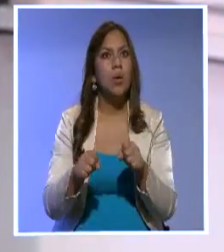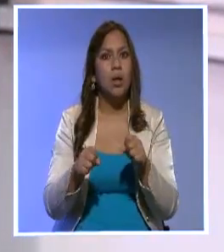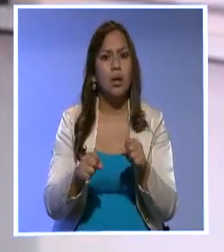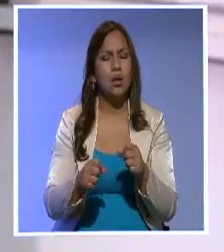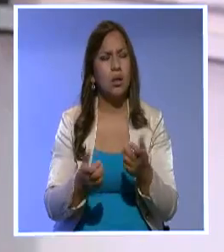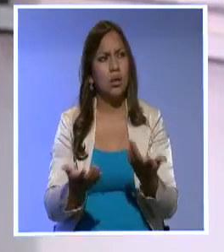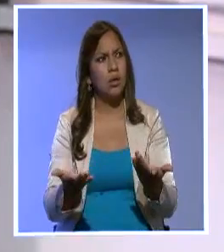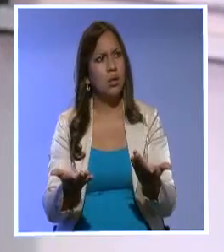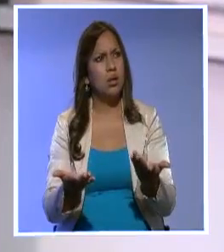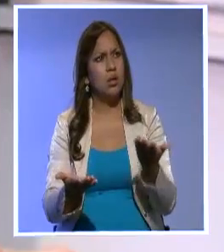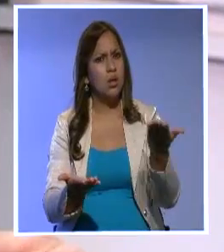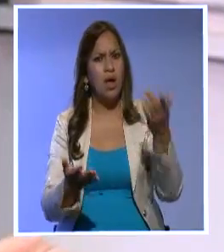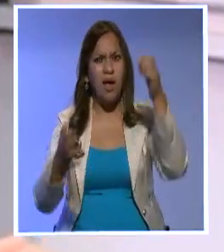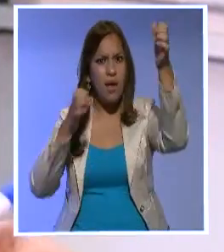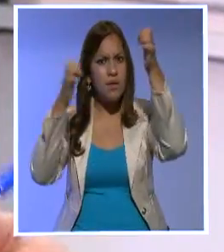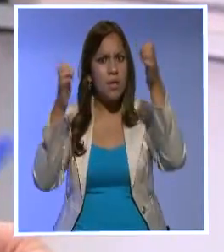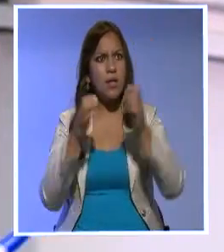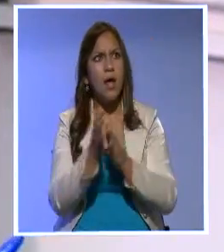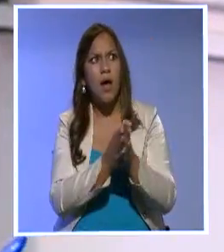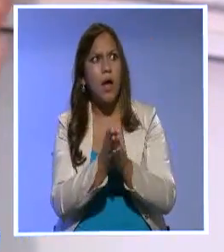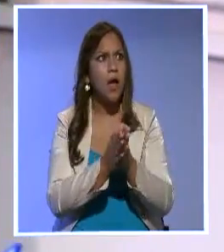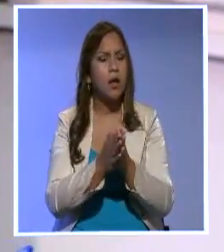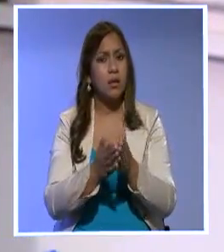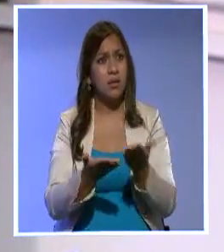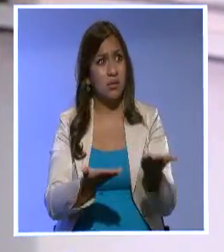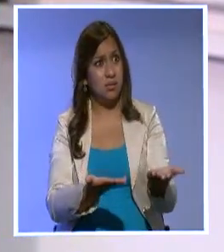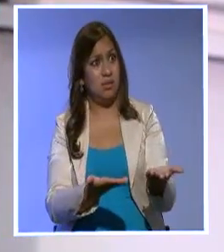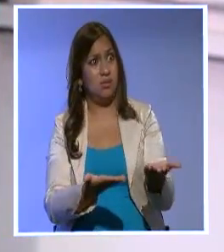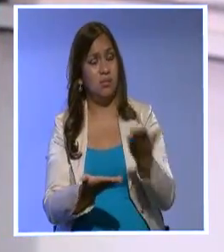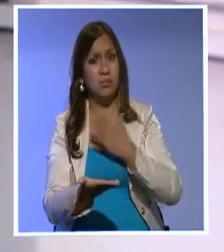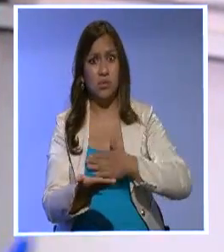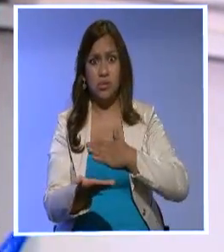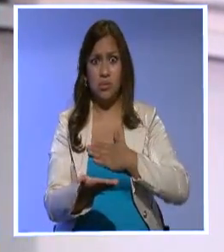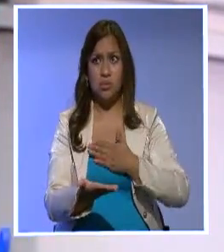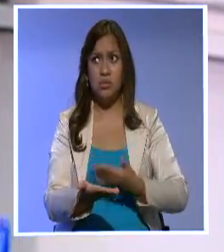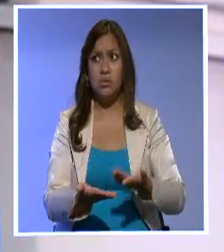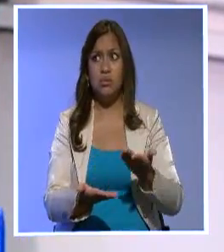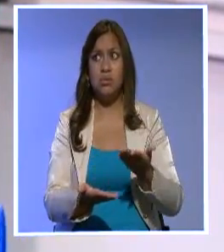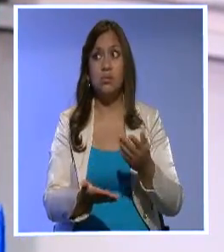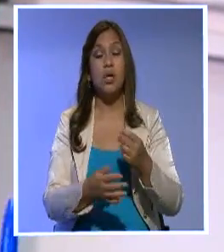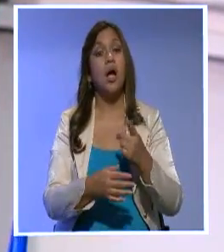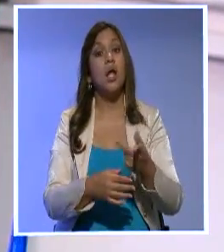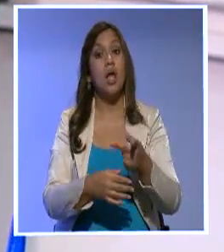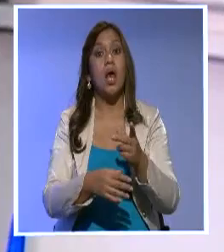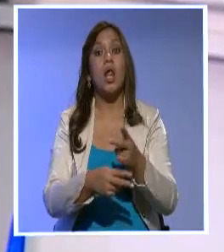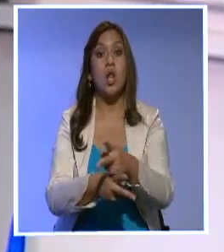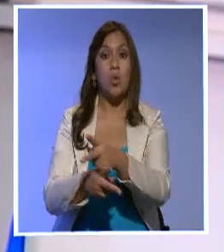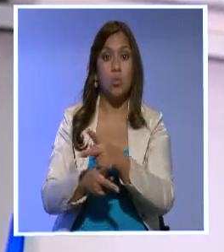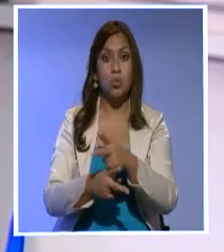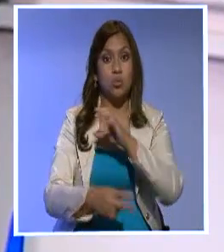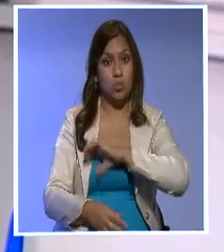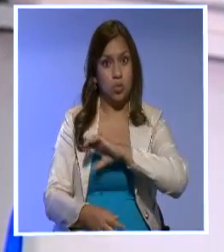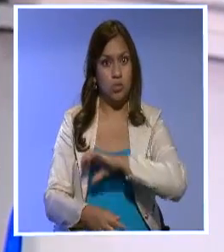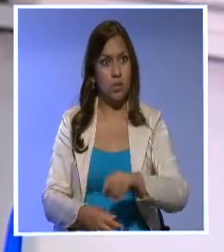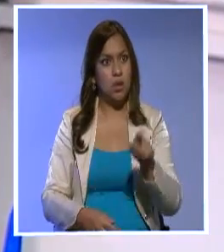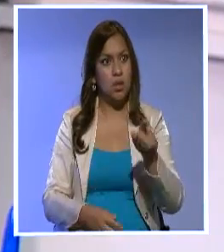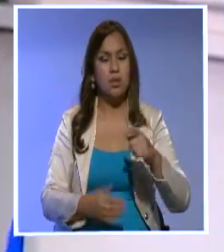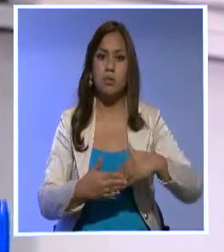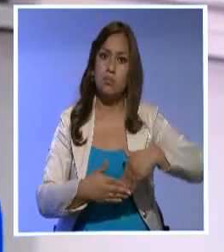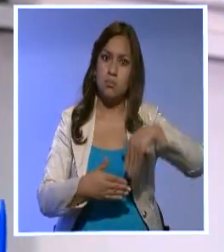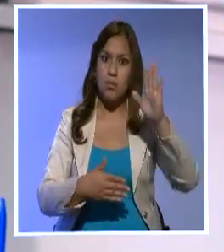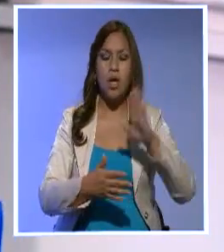pueblo ya decidió en las urnas ojalá este tipo de intentos no fácil ojalá los concejales y el consejo municipal sean lo suficientemente